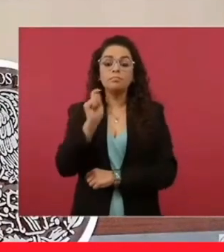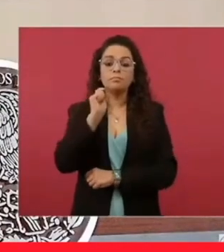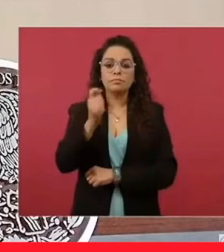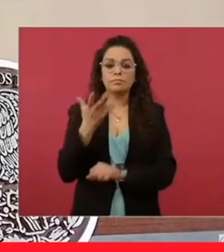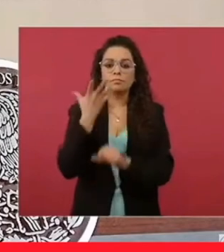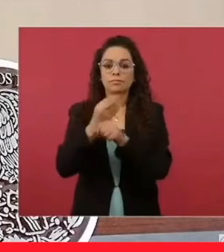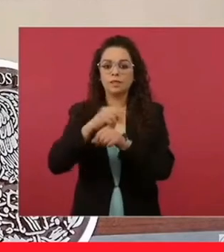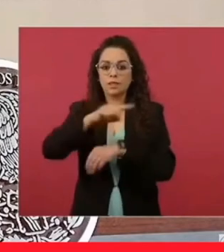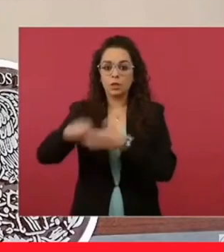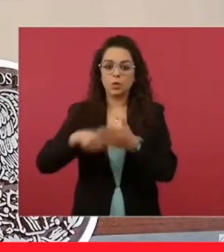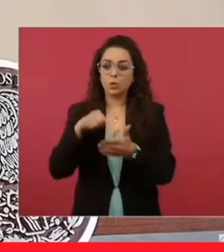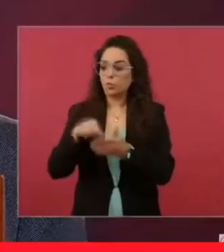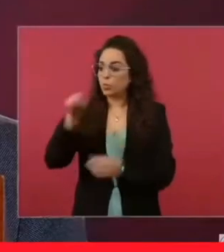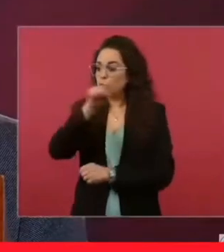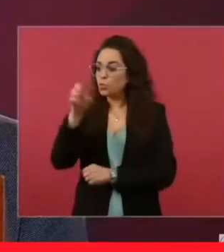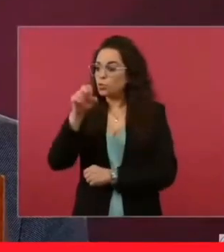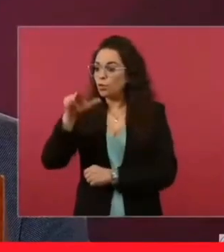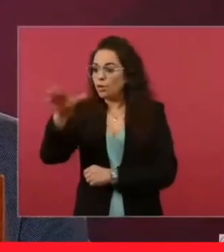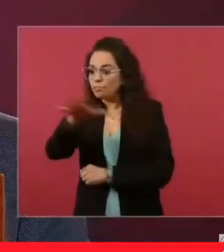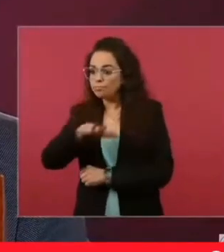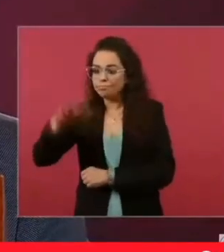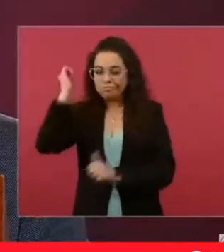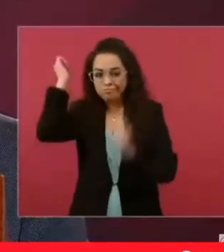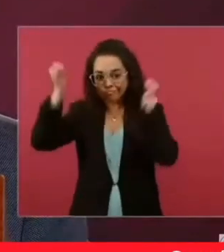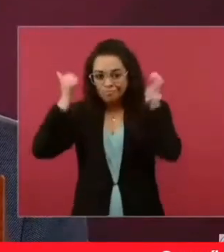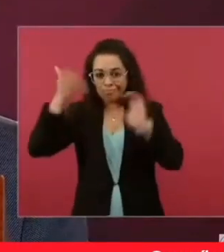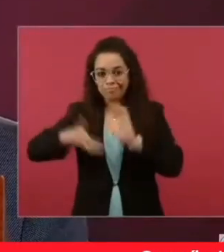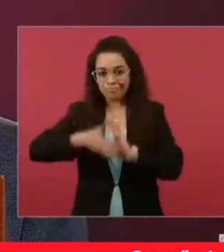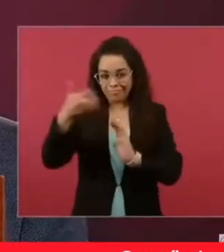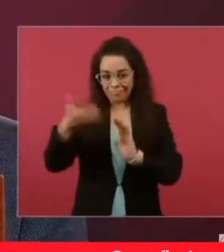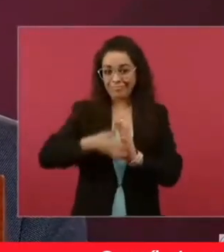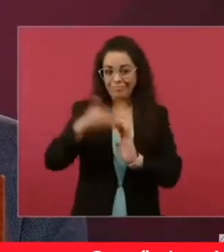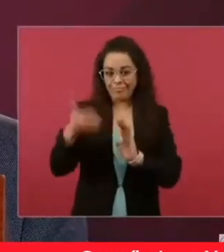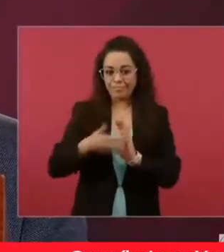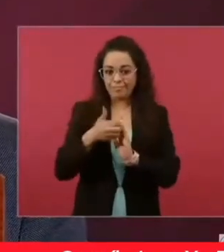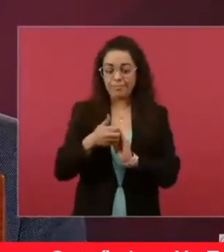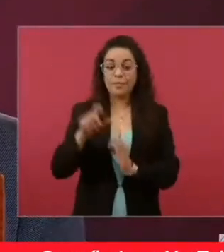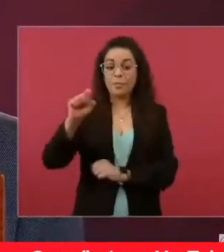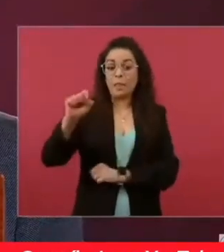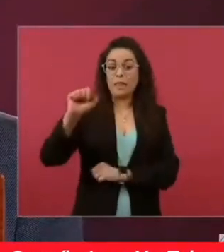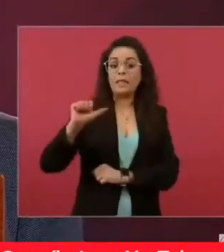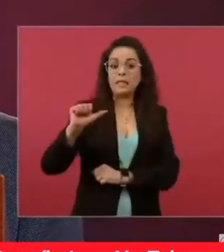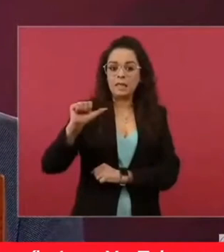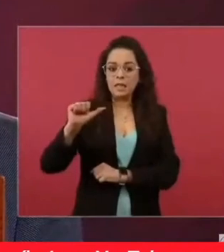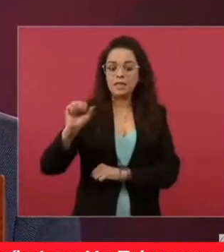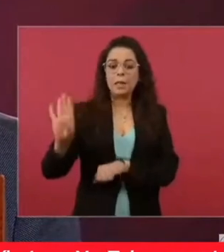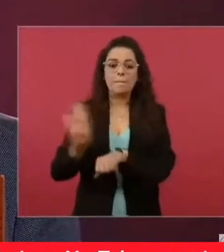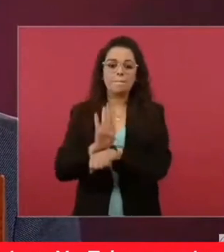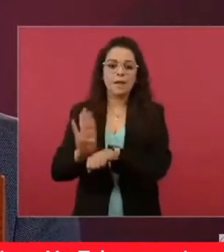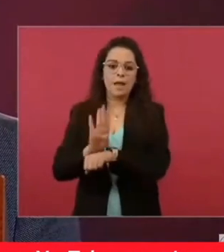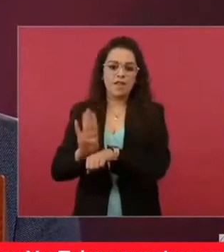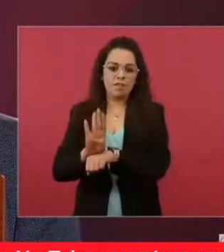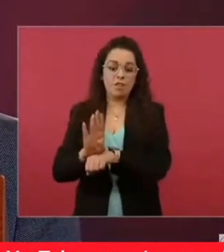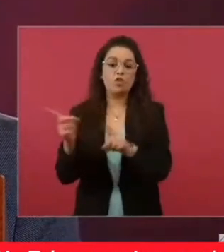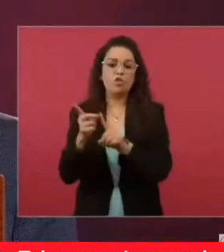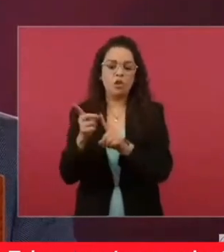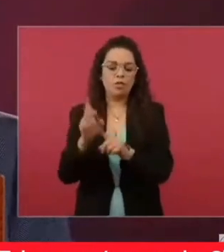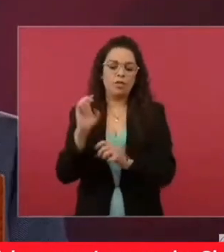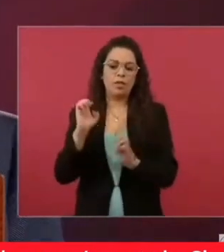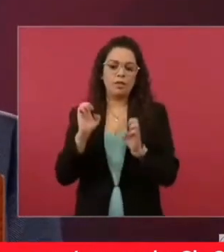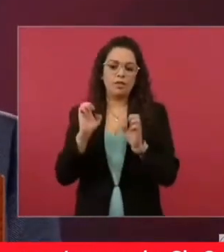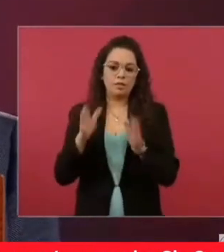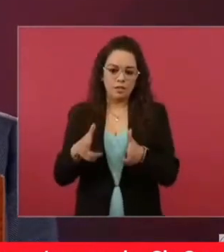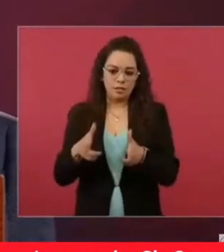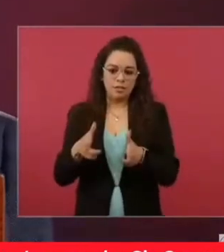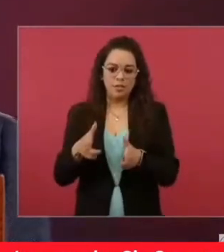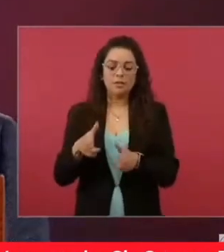arqueológicas que habrá de beneficiar a veintiséis zonas en los estados de Chiapas Tabasco